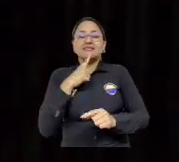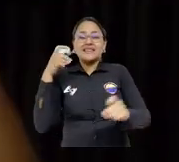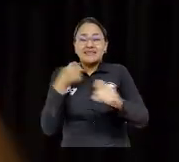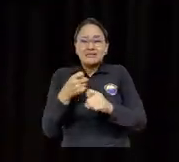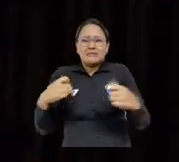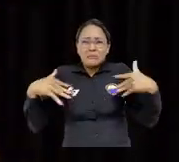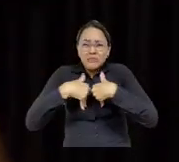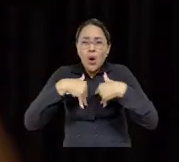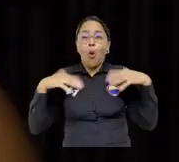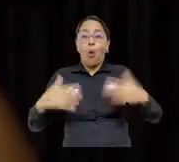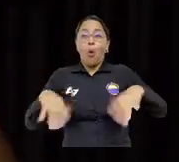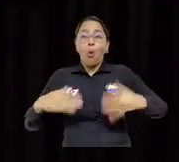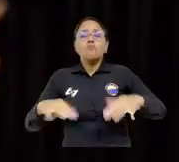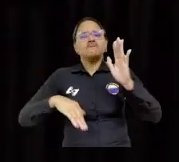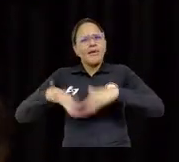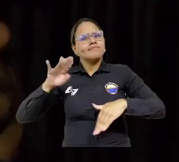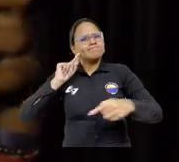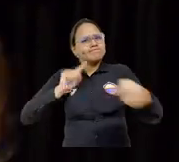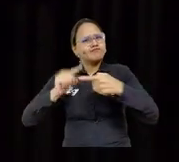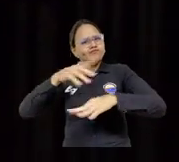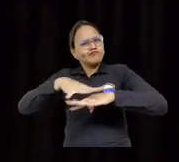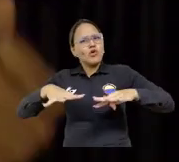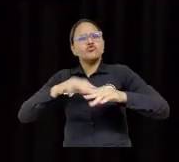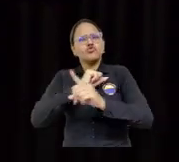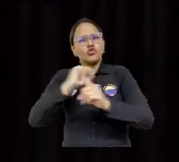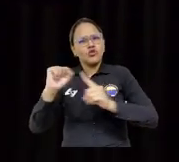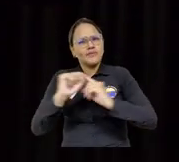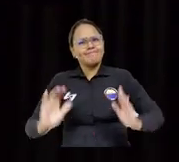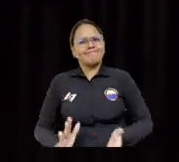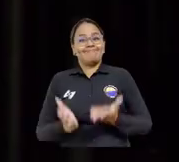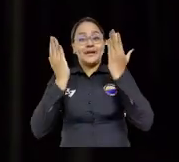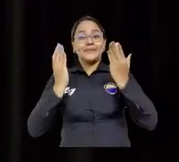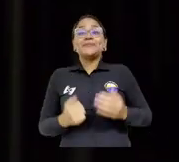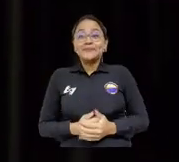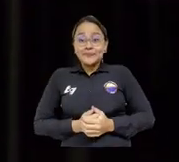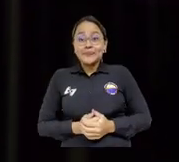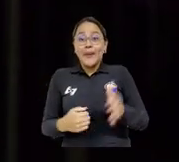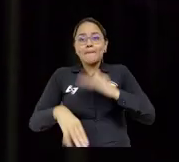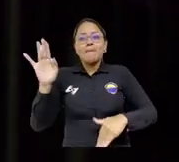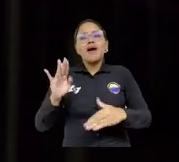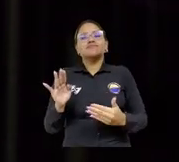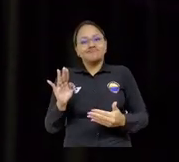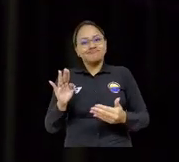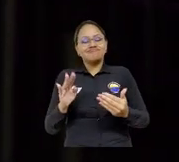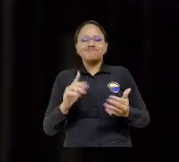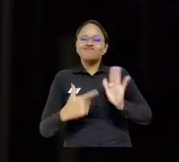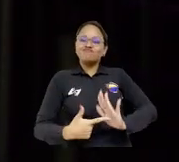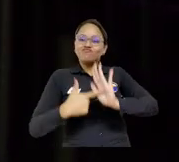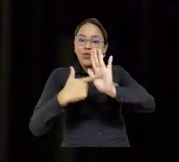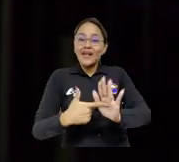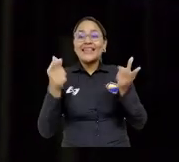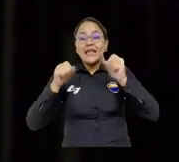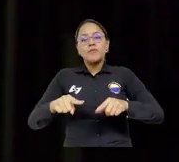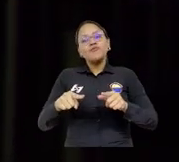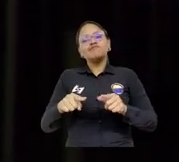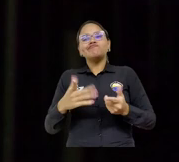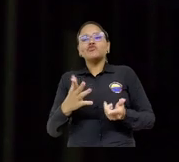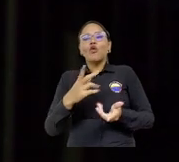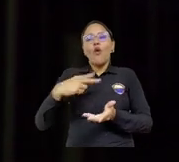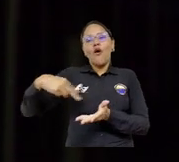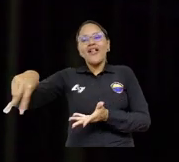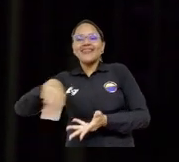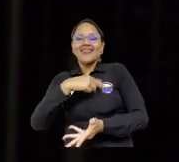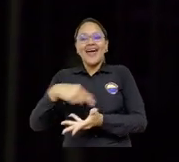y que nos den estos espacios es fundamental para que crezca nuestro tejido social. Fuera de que puedo demostrar y que di a